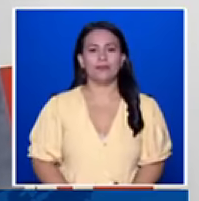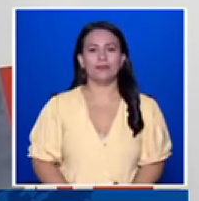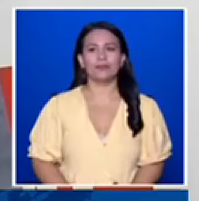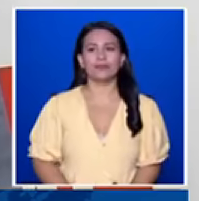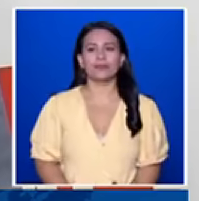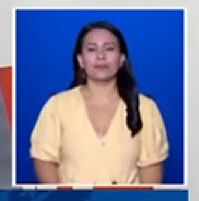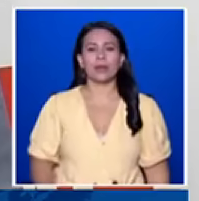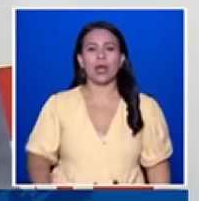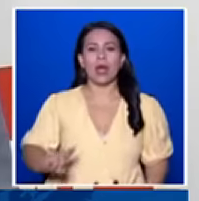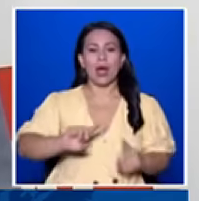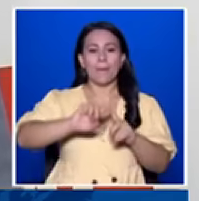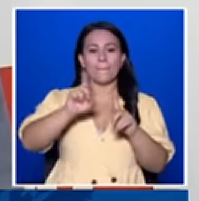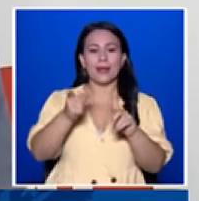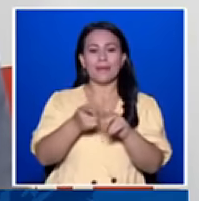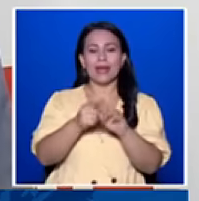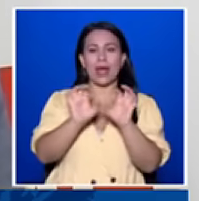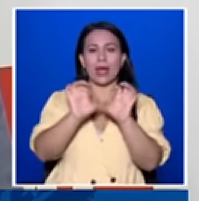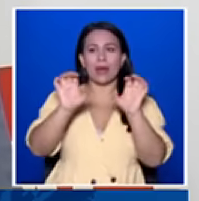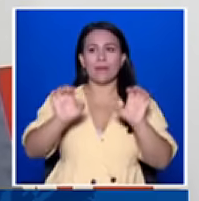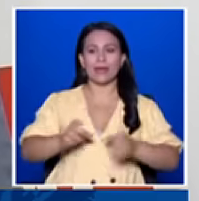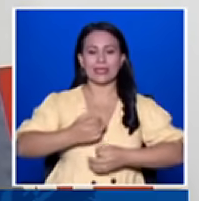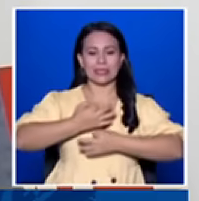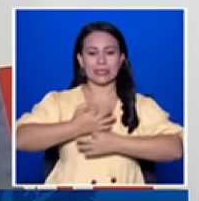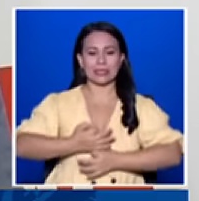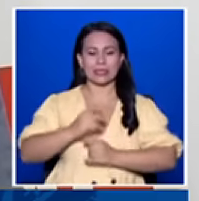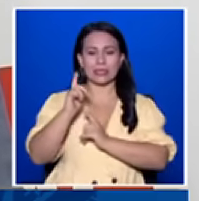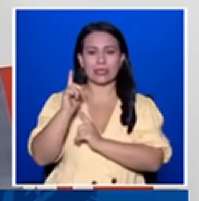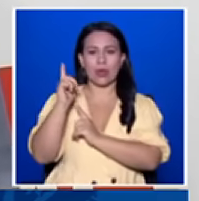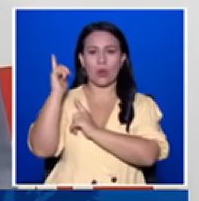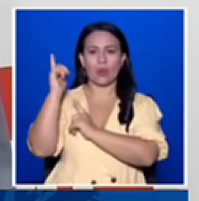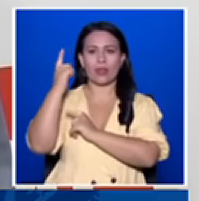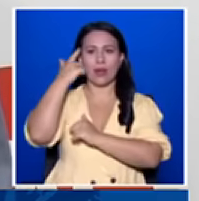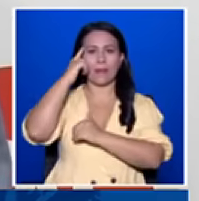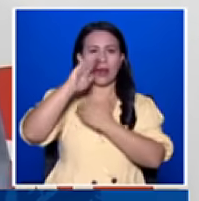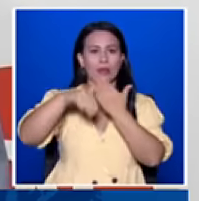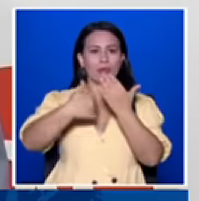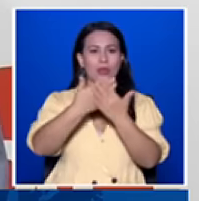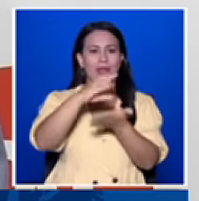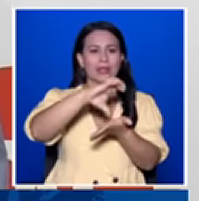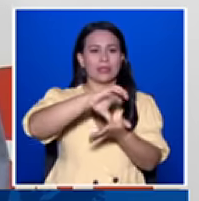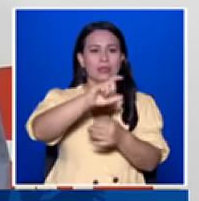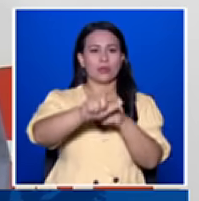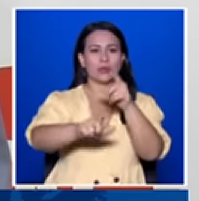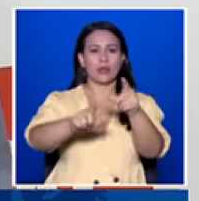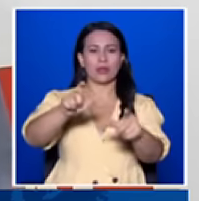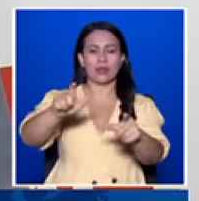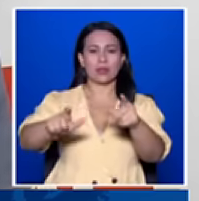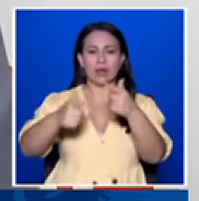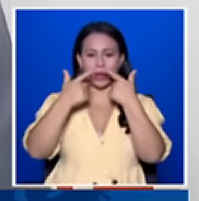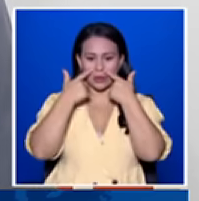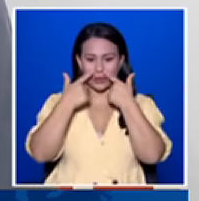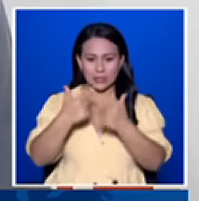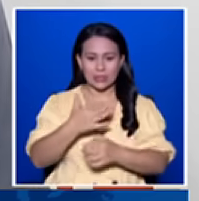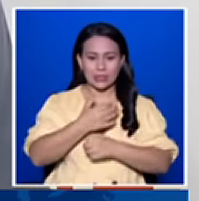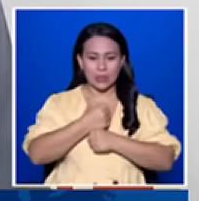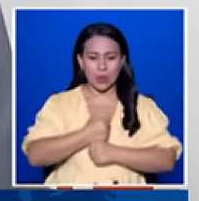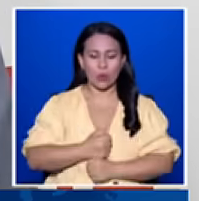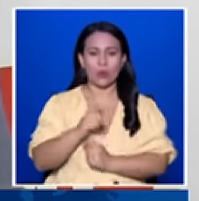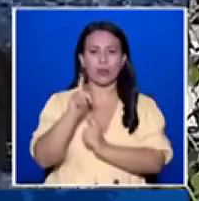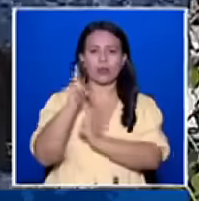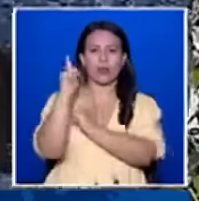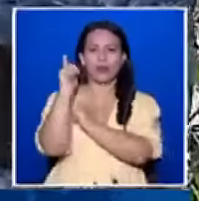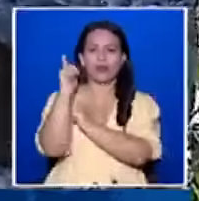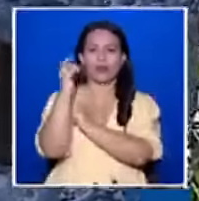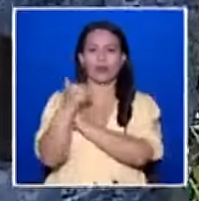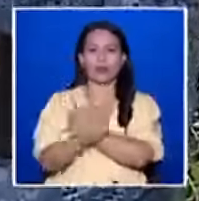que migra a empresa pública es la Corporación para la Seguridad Ciudadana, porque consideramos que es prioridad la seguridad en